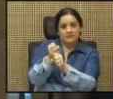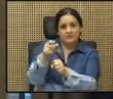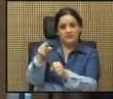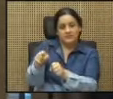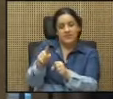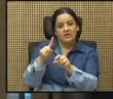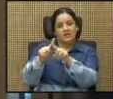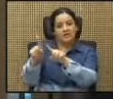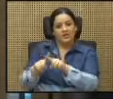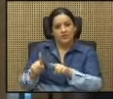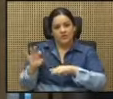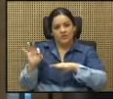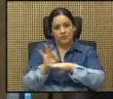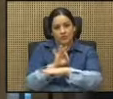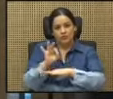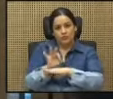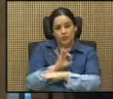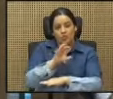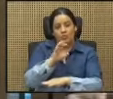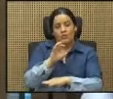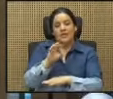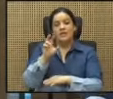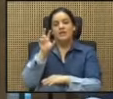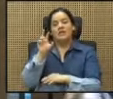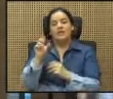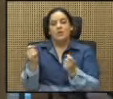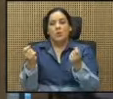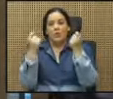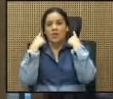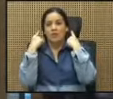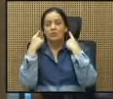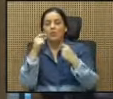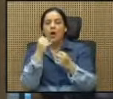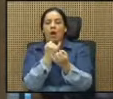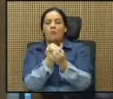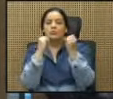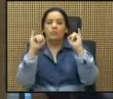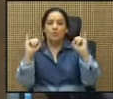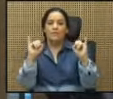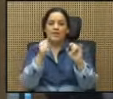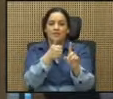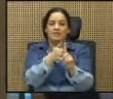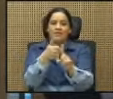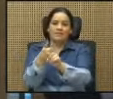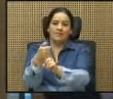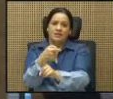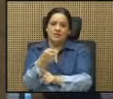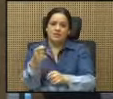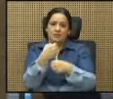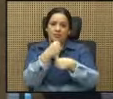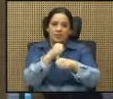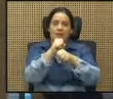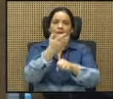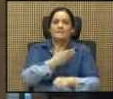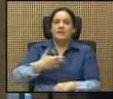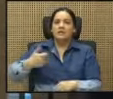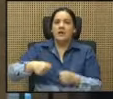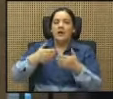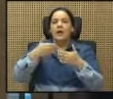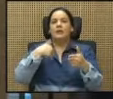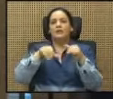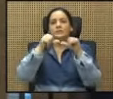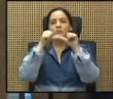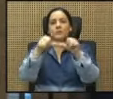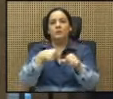determinadas funciones, obviando la autonomía municipal. Presidenta, antes de continuar, yo